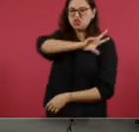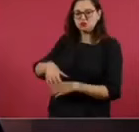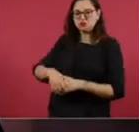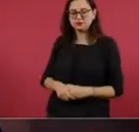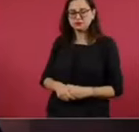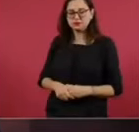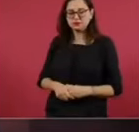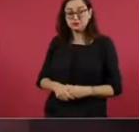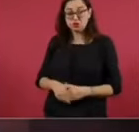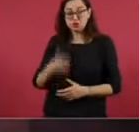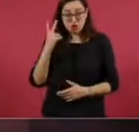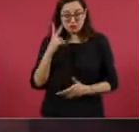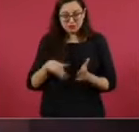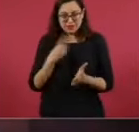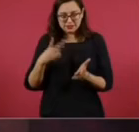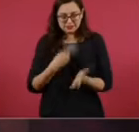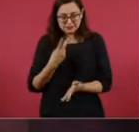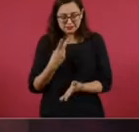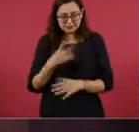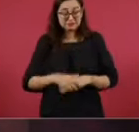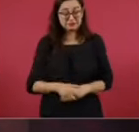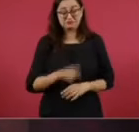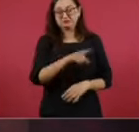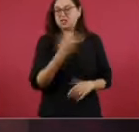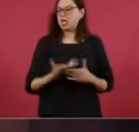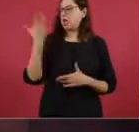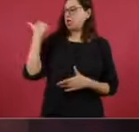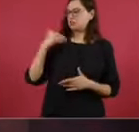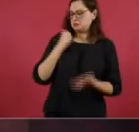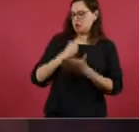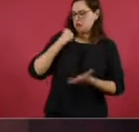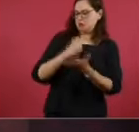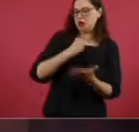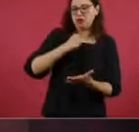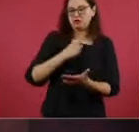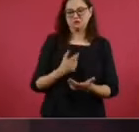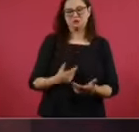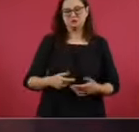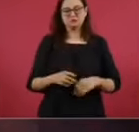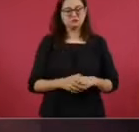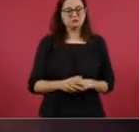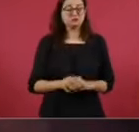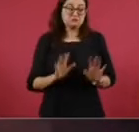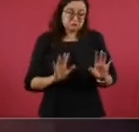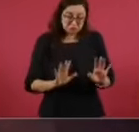ellos habían aprobado en la Constitución. Pero ahora